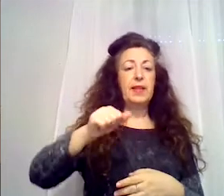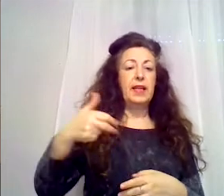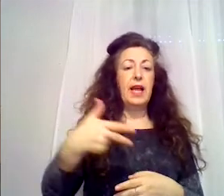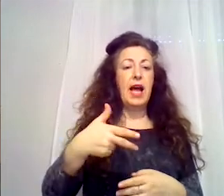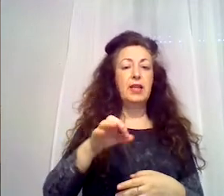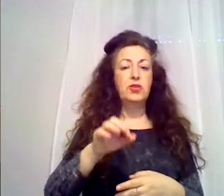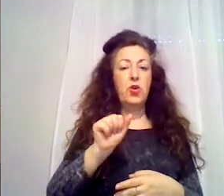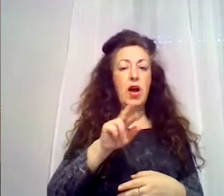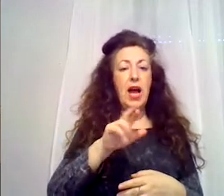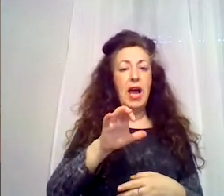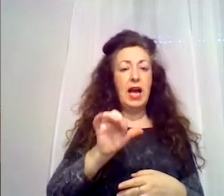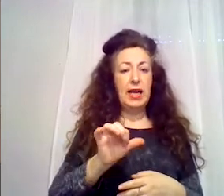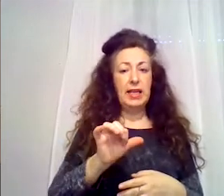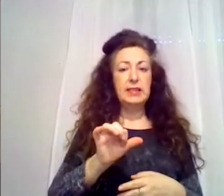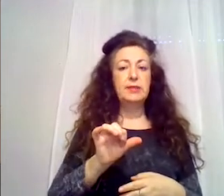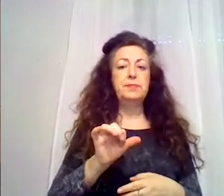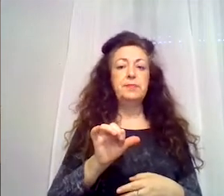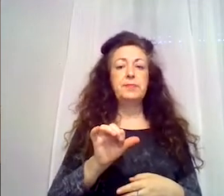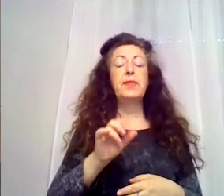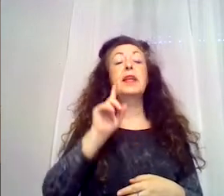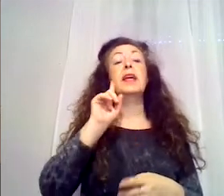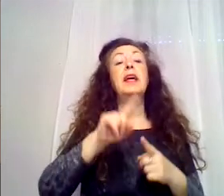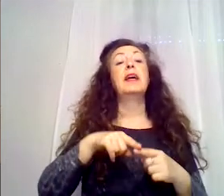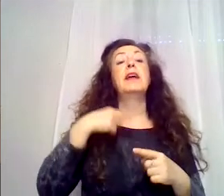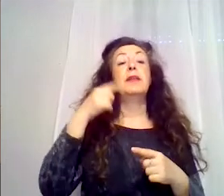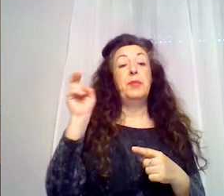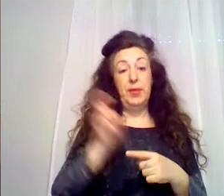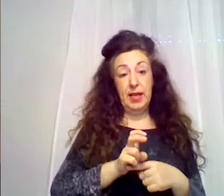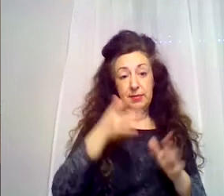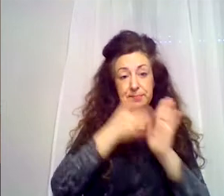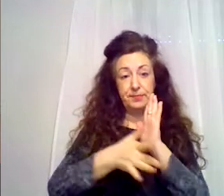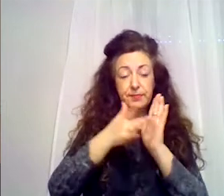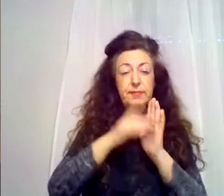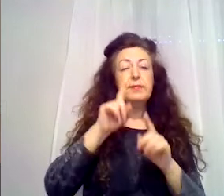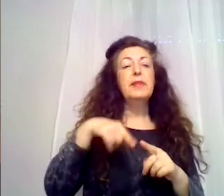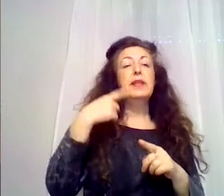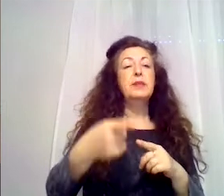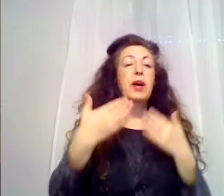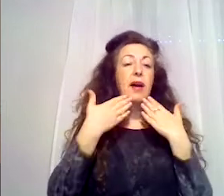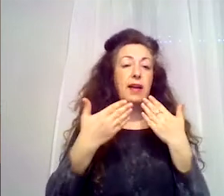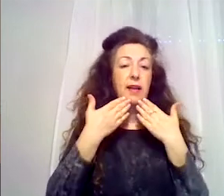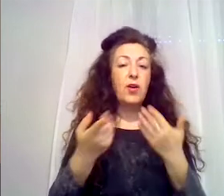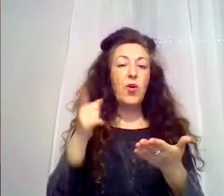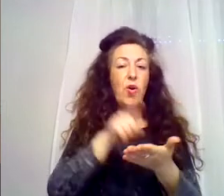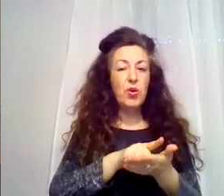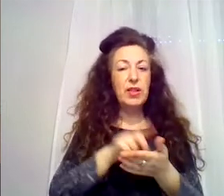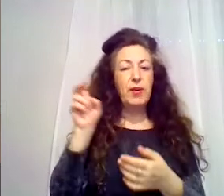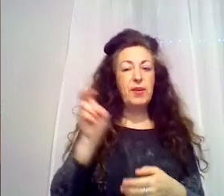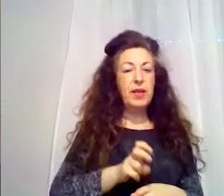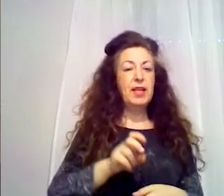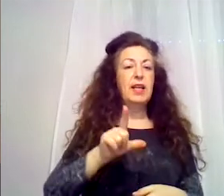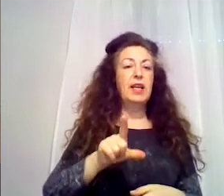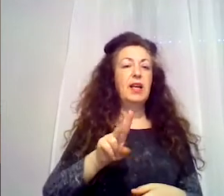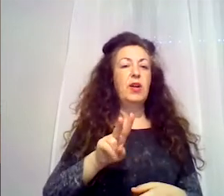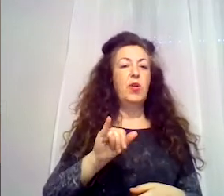toda la literatura isabelina, pero especialmente, ¿verdad?, de Christoph Marlowe. Y después agradecer especialmente